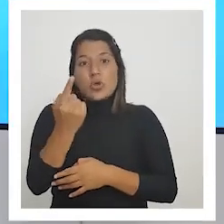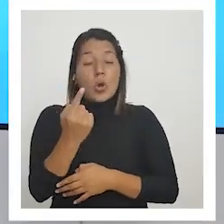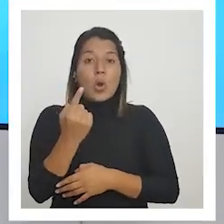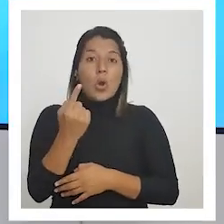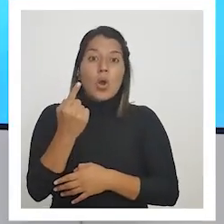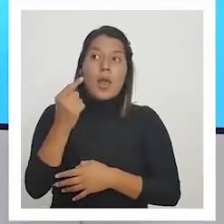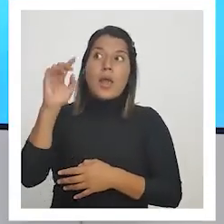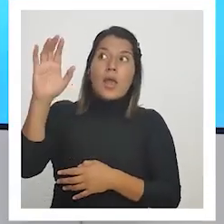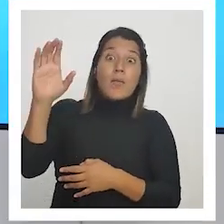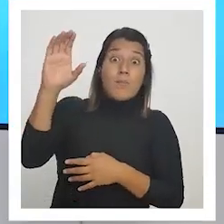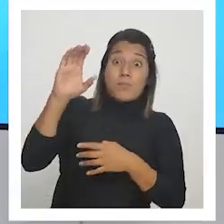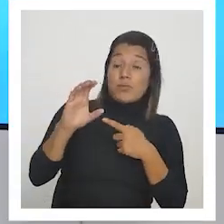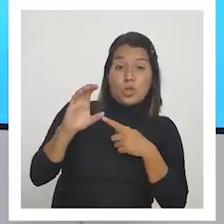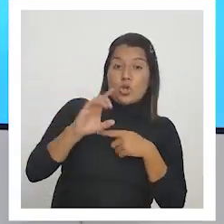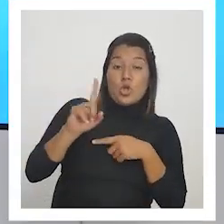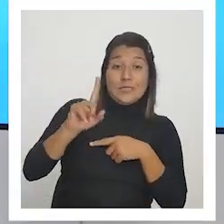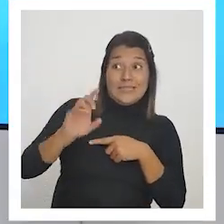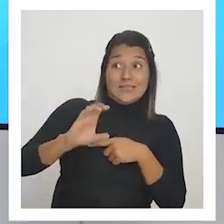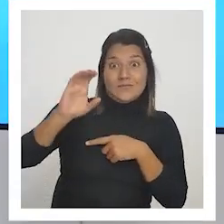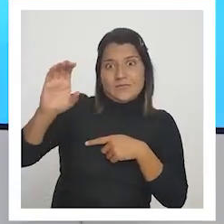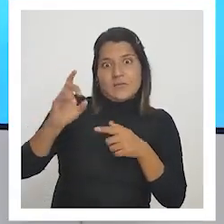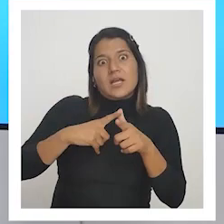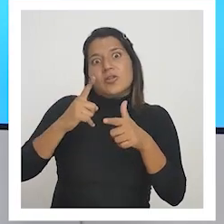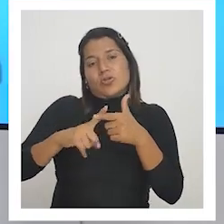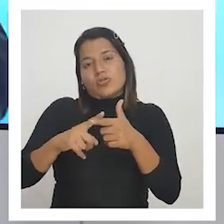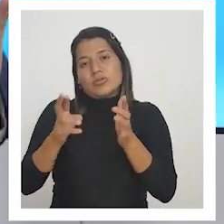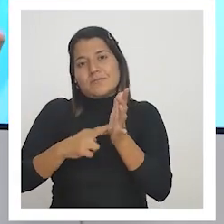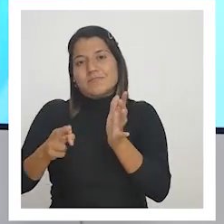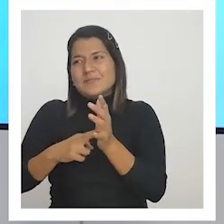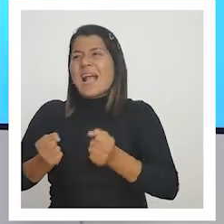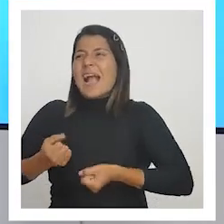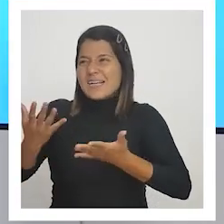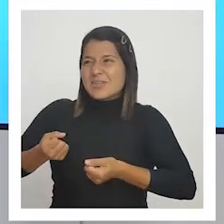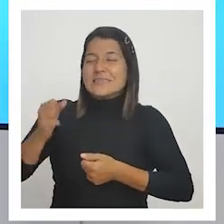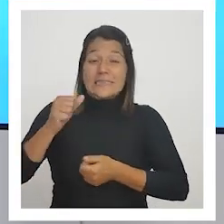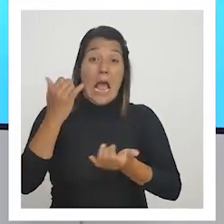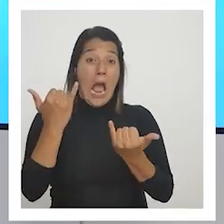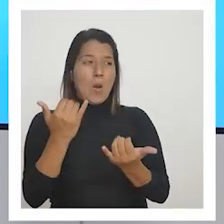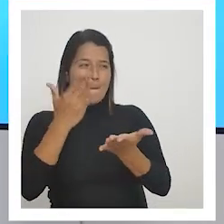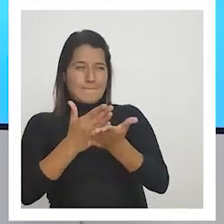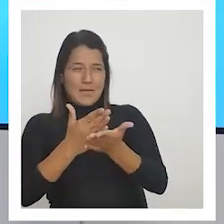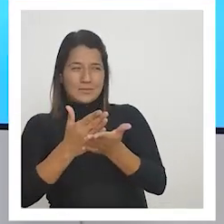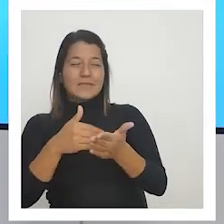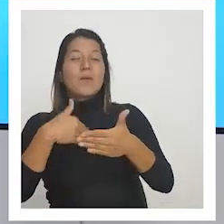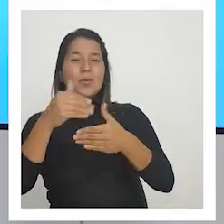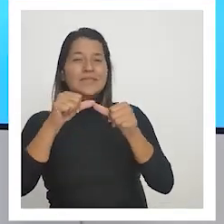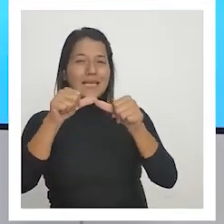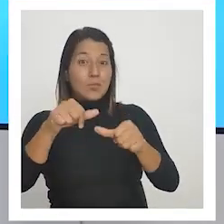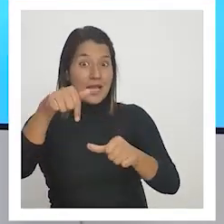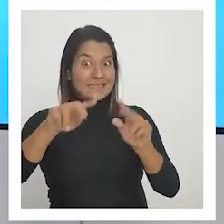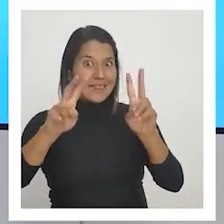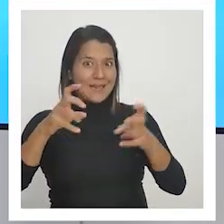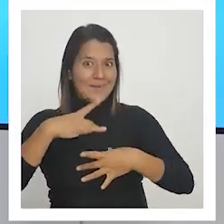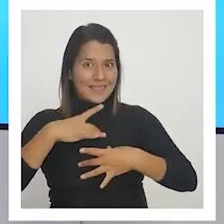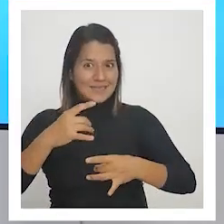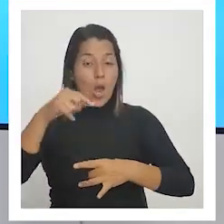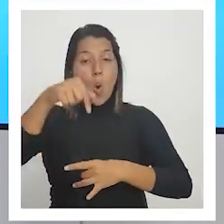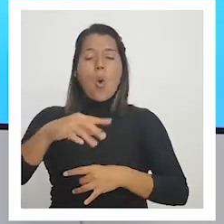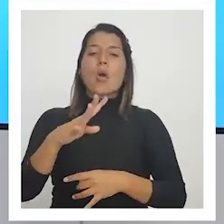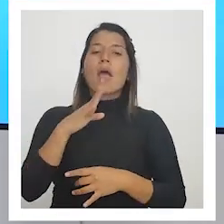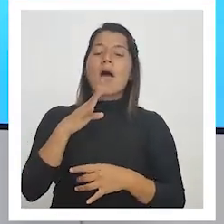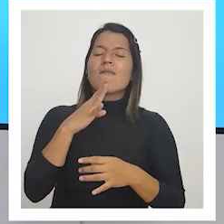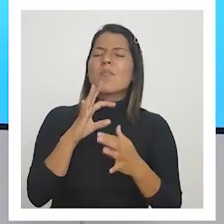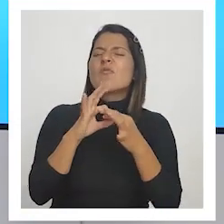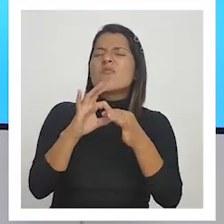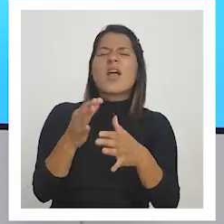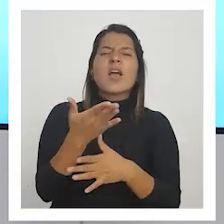una pausa y ya casi regresamos porque este tema está interesantísimo. Hoy estamos conversando sobre cómo ayudar a las pymes